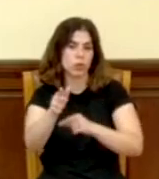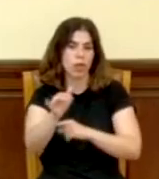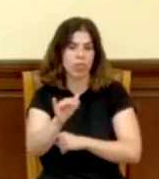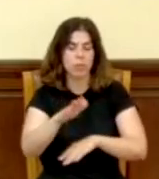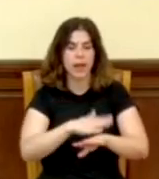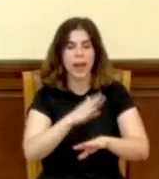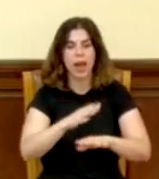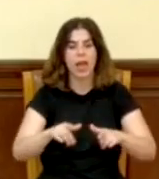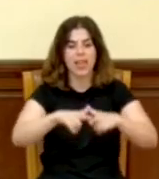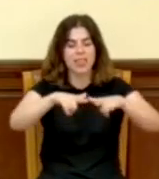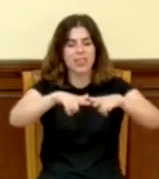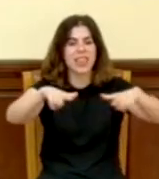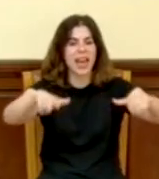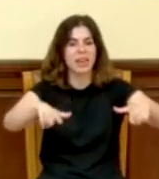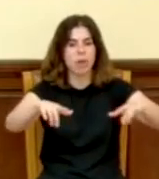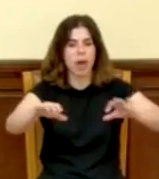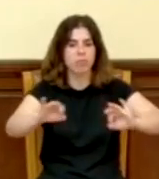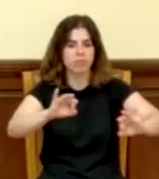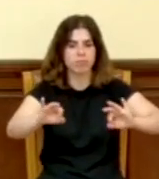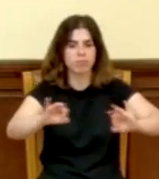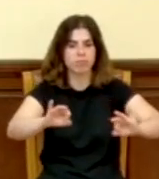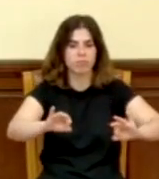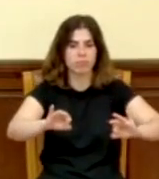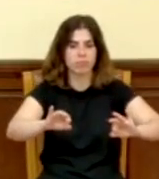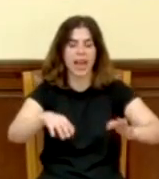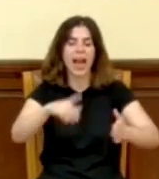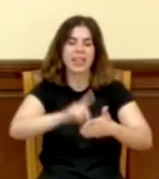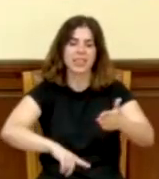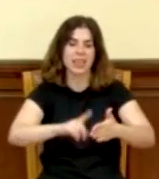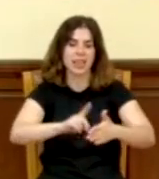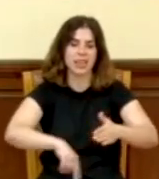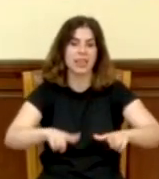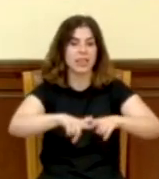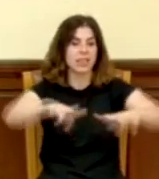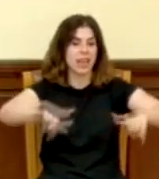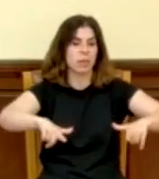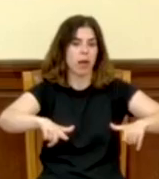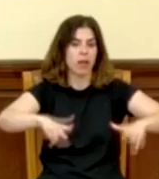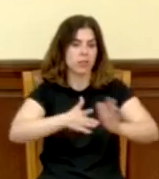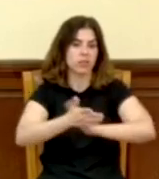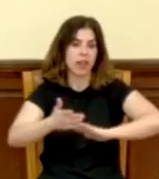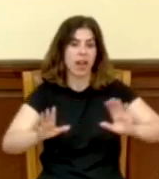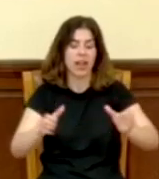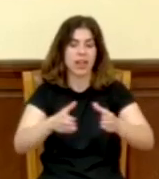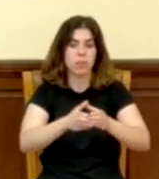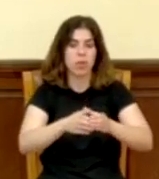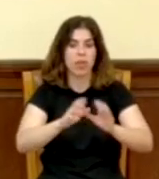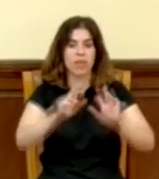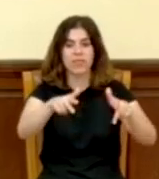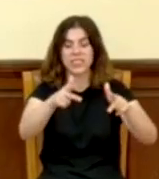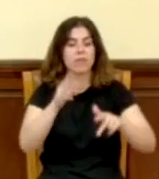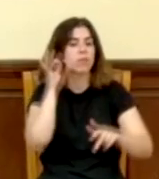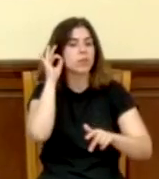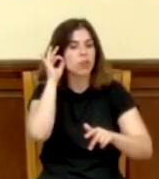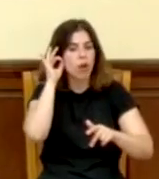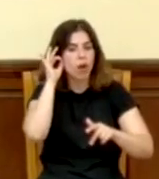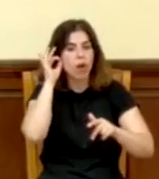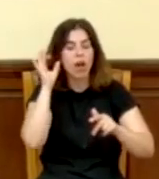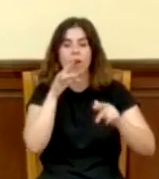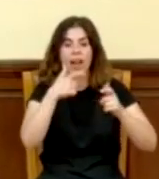instalación de una tarima, el alquiler de una tarima, dado que el equipo de básquet femenino ha ascendido